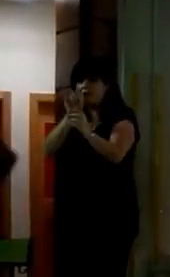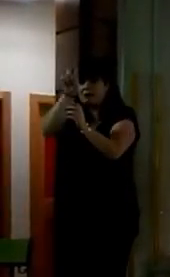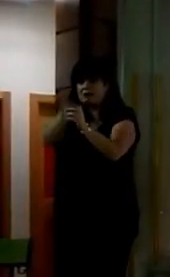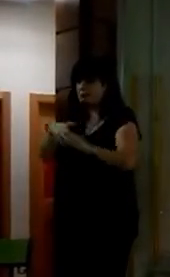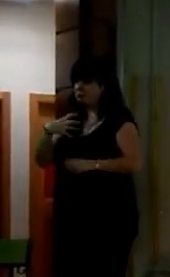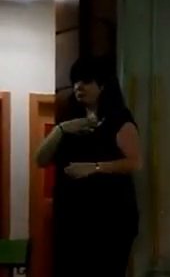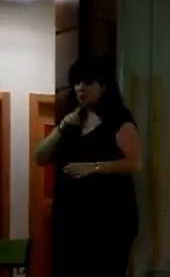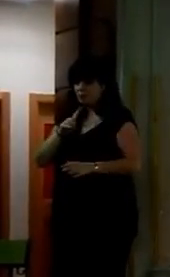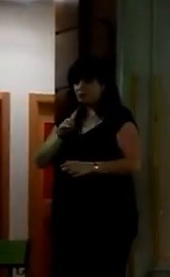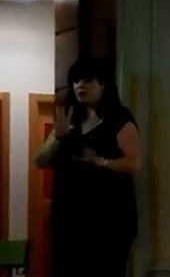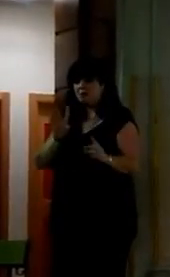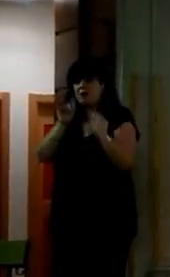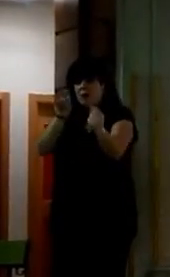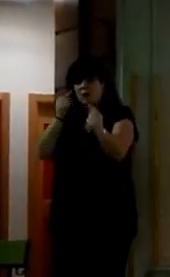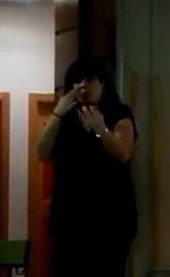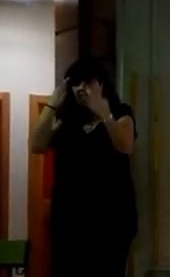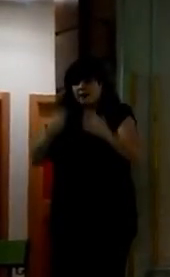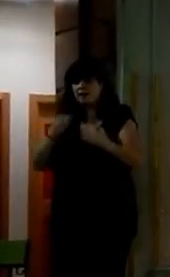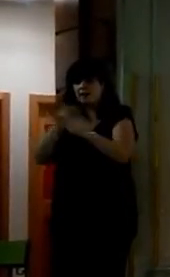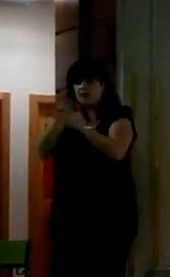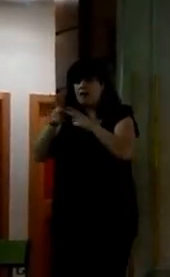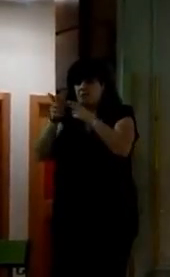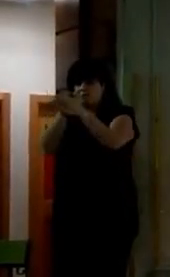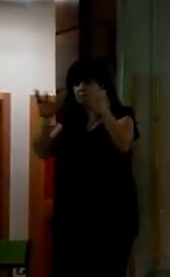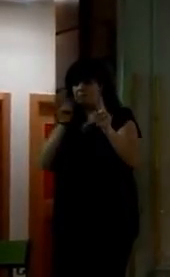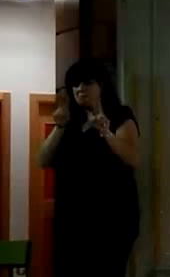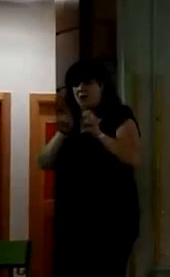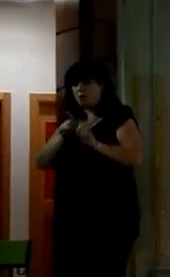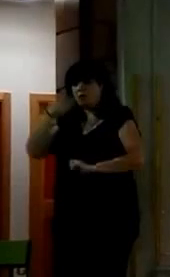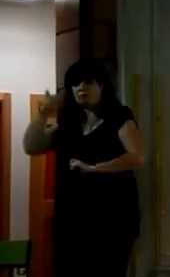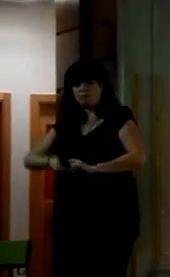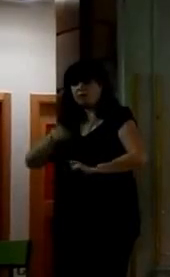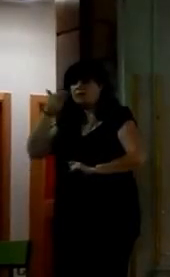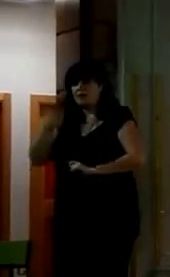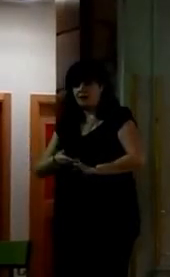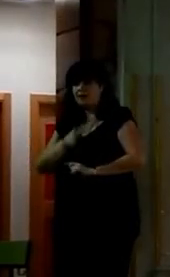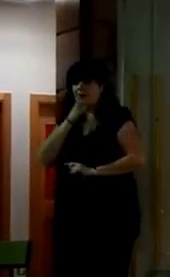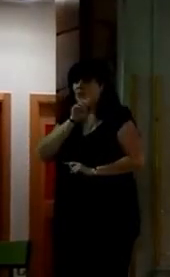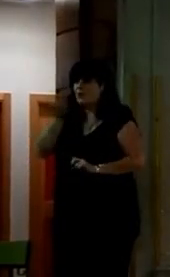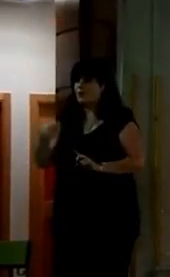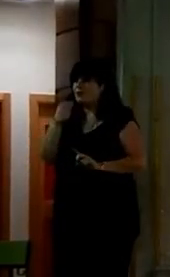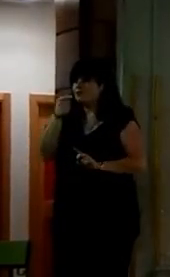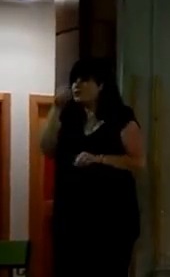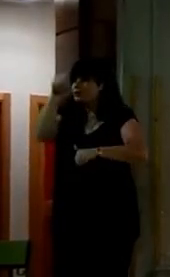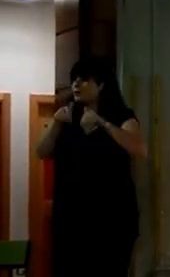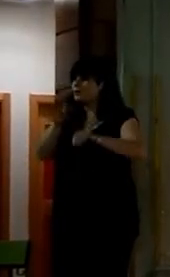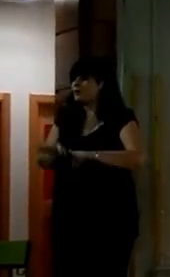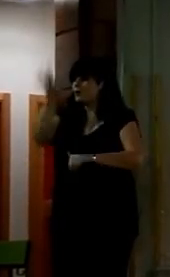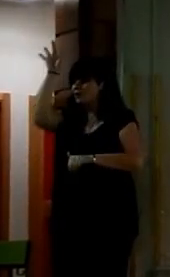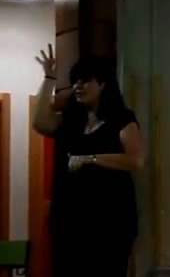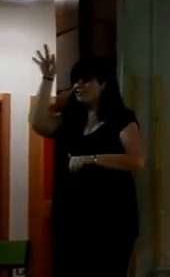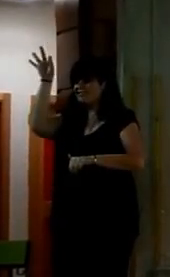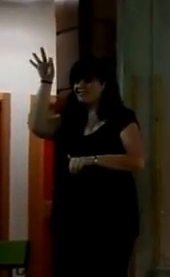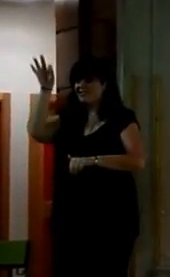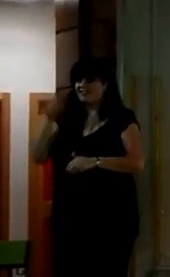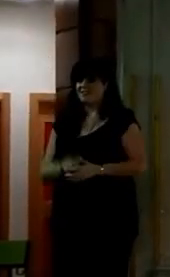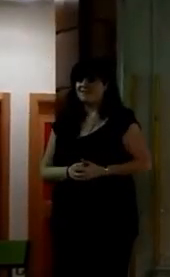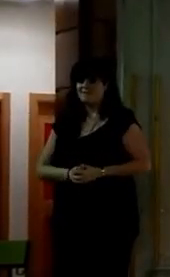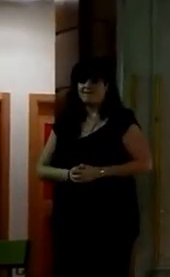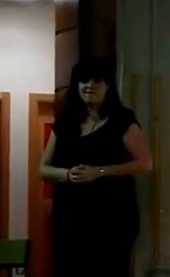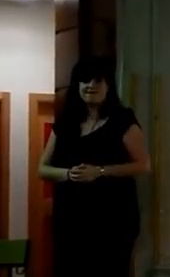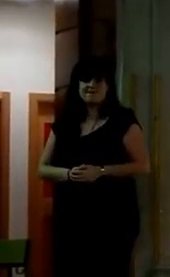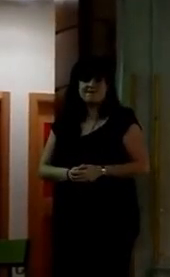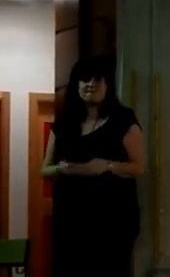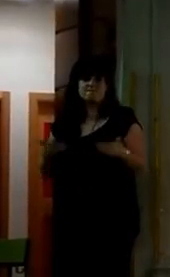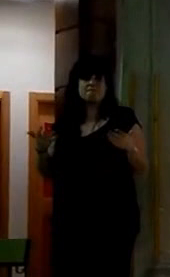foron moi importantes e moi reveladores para todas a xente a hora de decidir o seu voto nestas